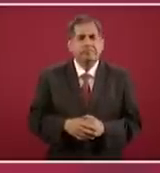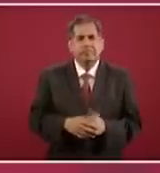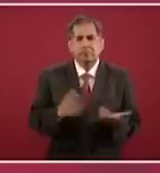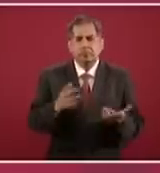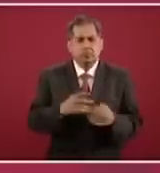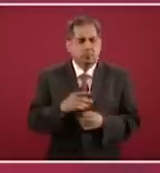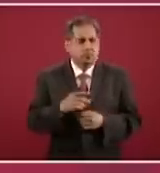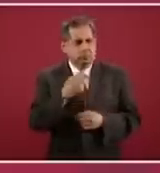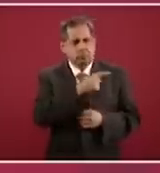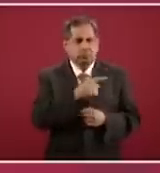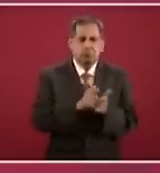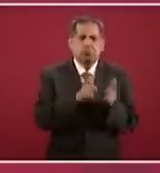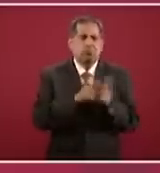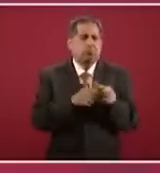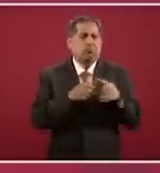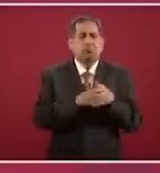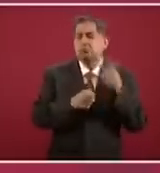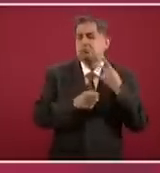muy partidista.